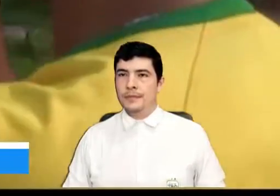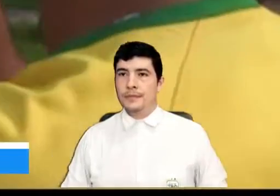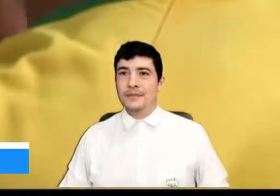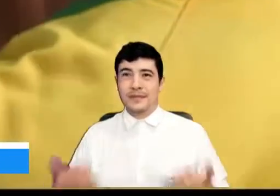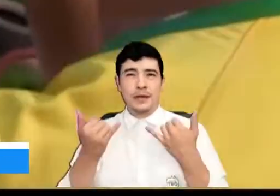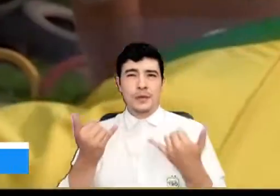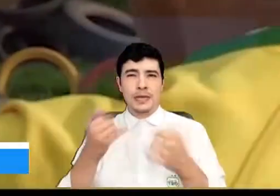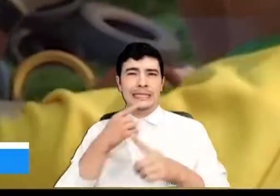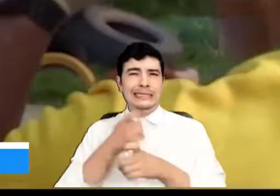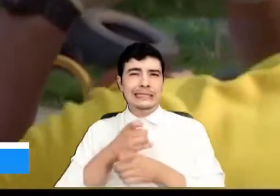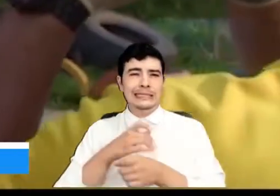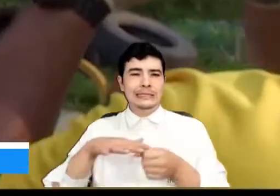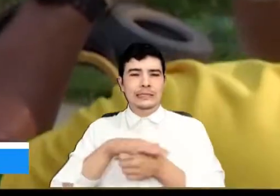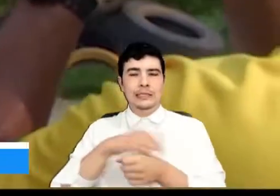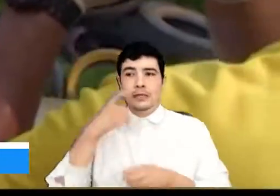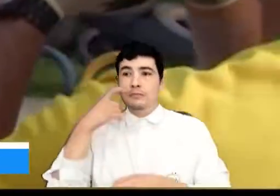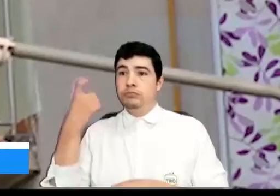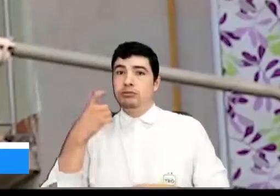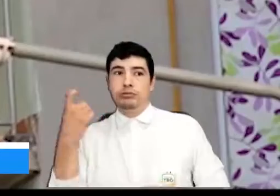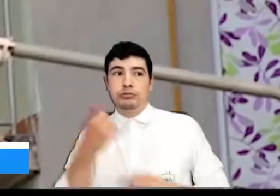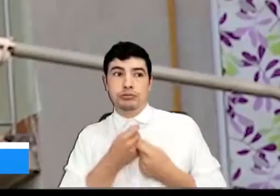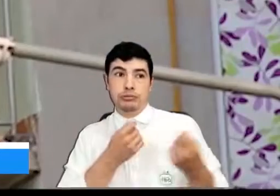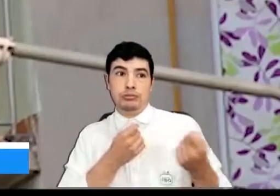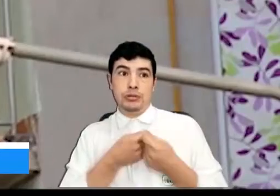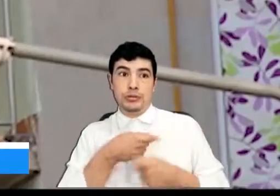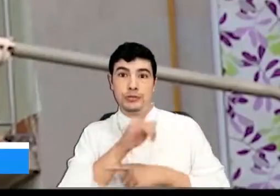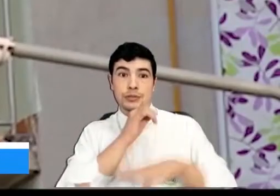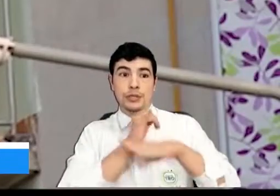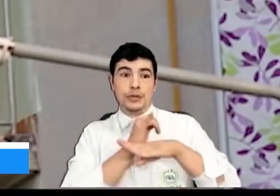nuestra primera rutina de entrenamiento.